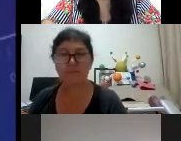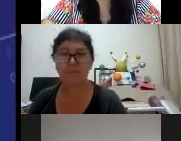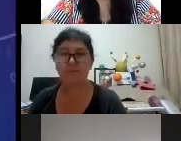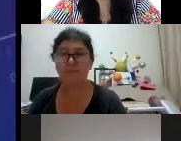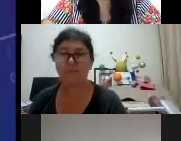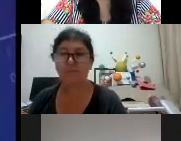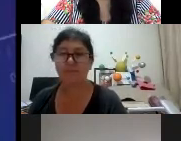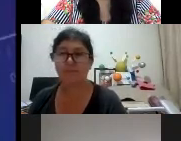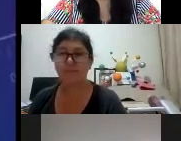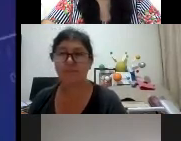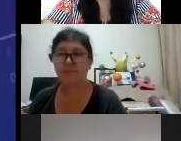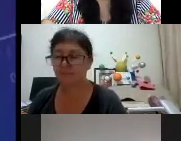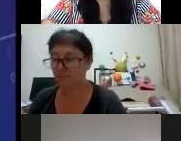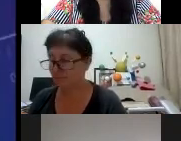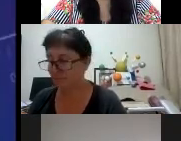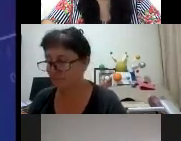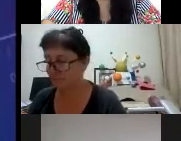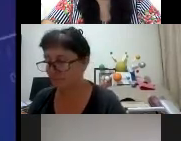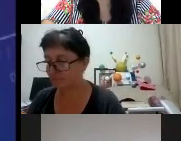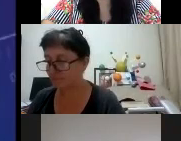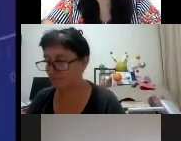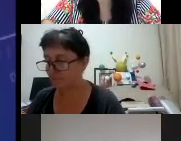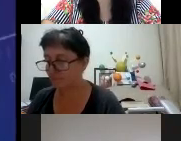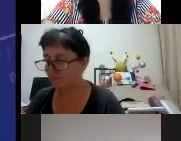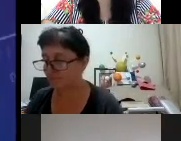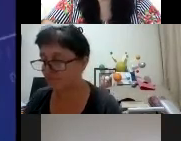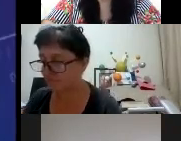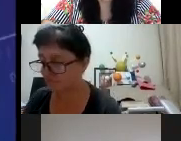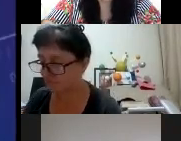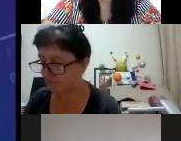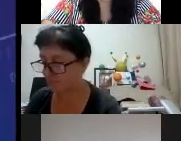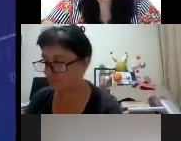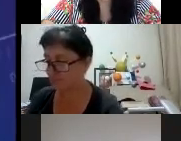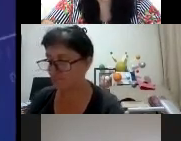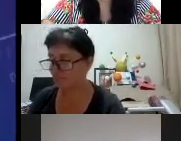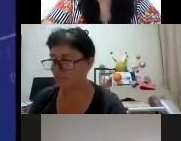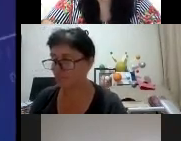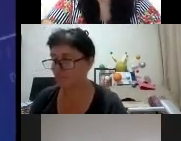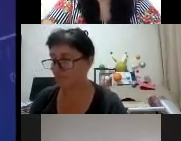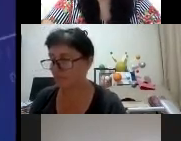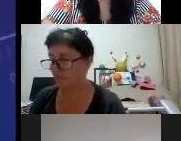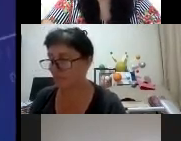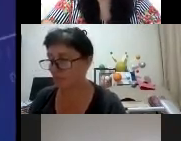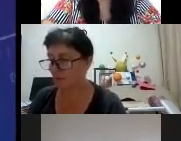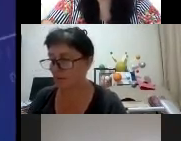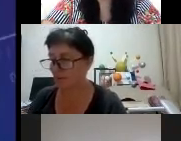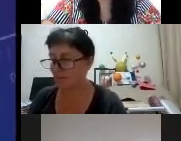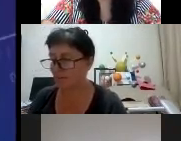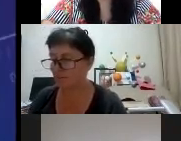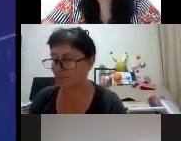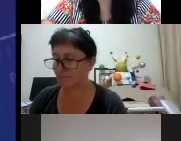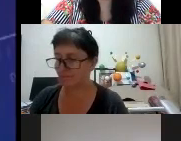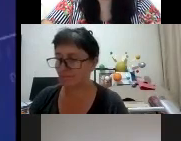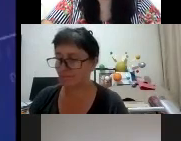vemos ya en el gimnasio terapéutico que están haciendo actividades ya en las cuales están más adaptados, de hecho que están nebulizando, están con su mascarilla,